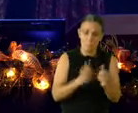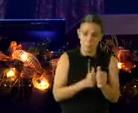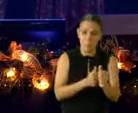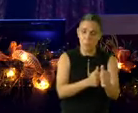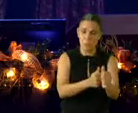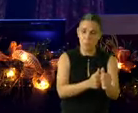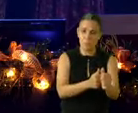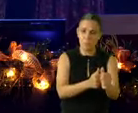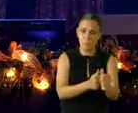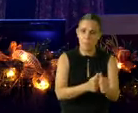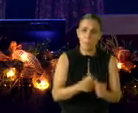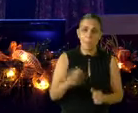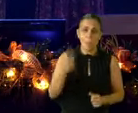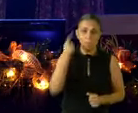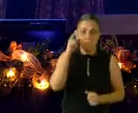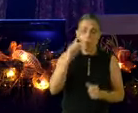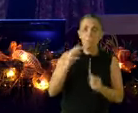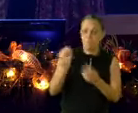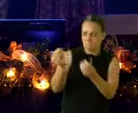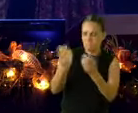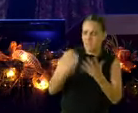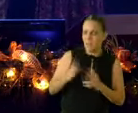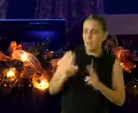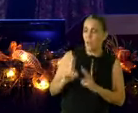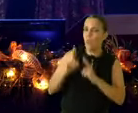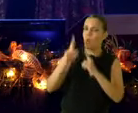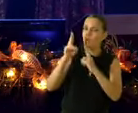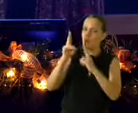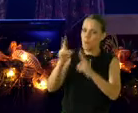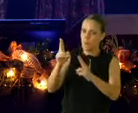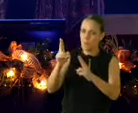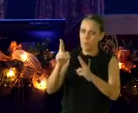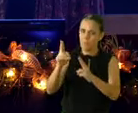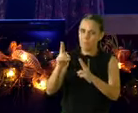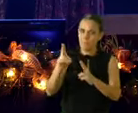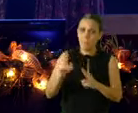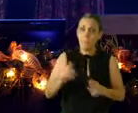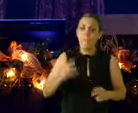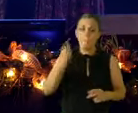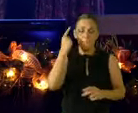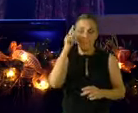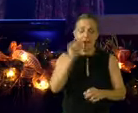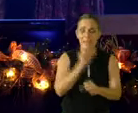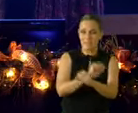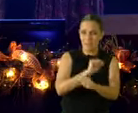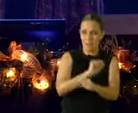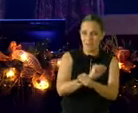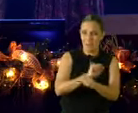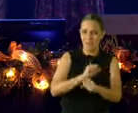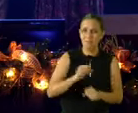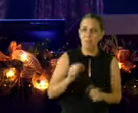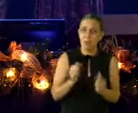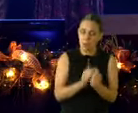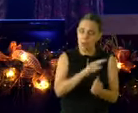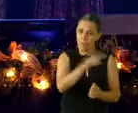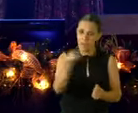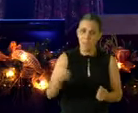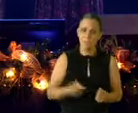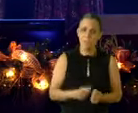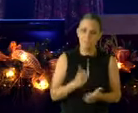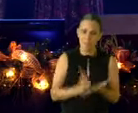Y la confianza de poder trabajar con ellos en eso. Así es que muchas cosas que hablar, pero que sí, Dios te bendiga.